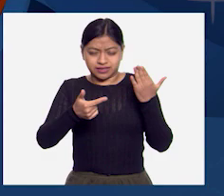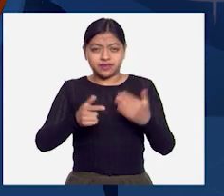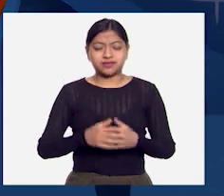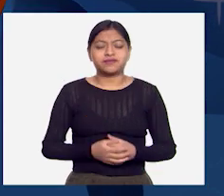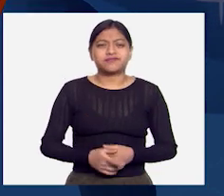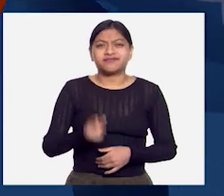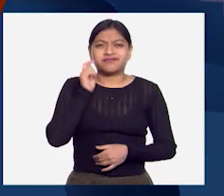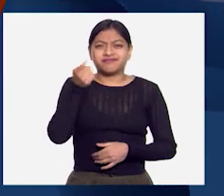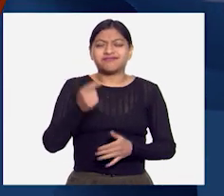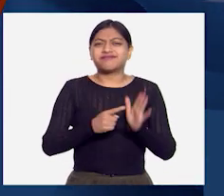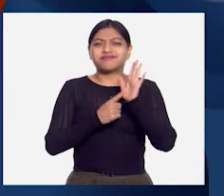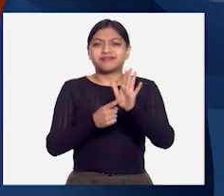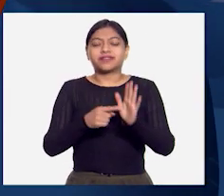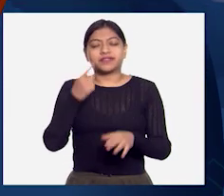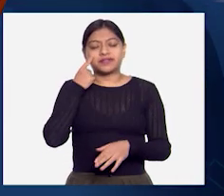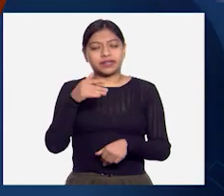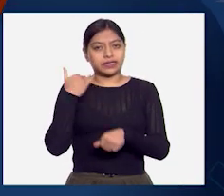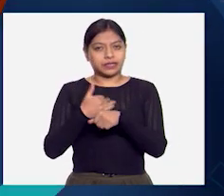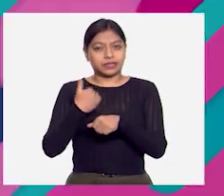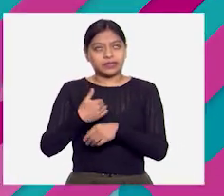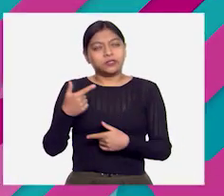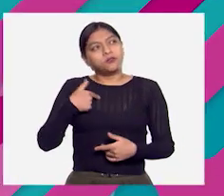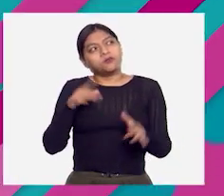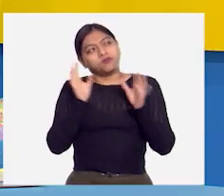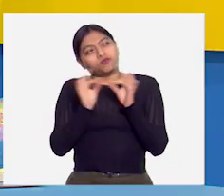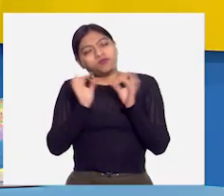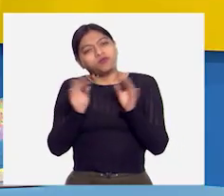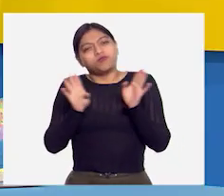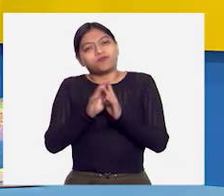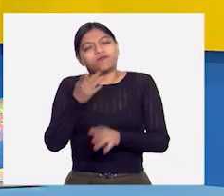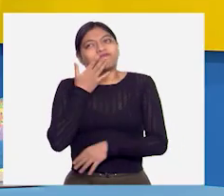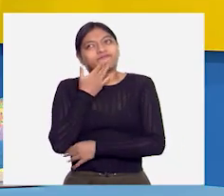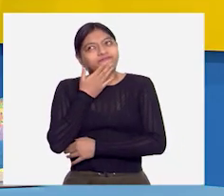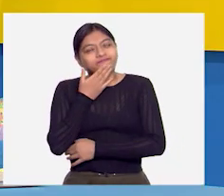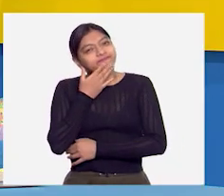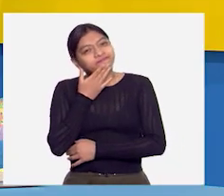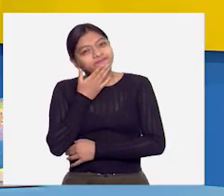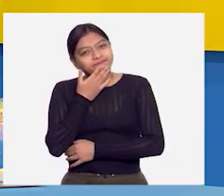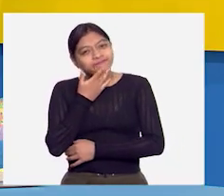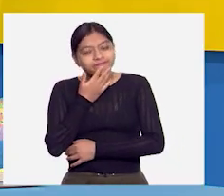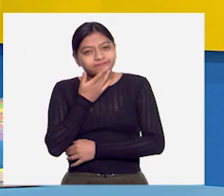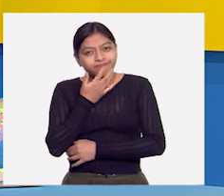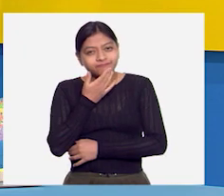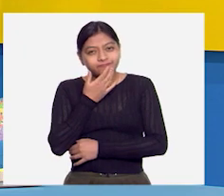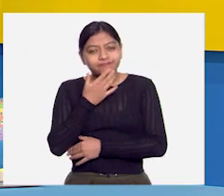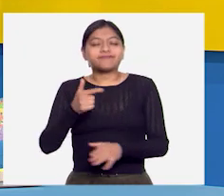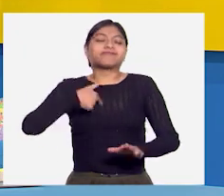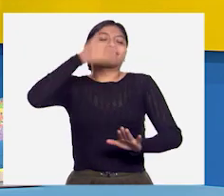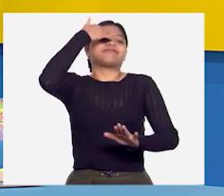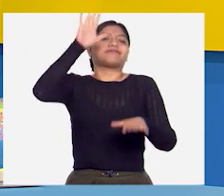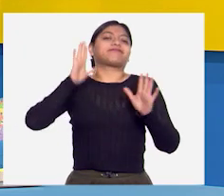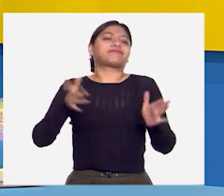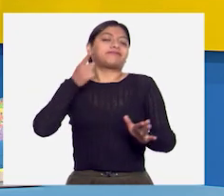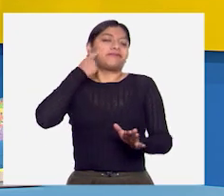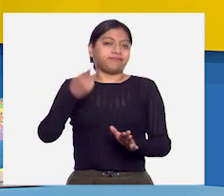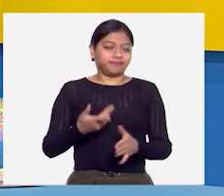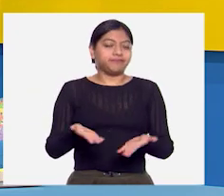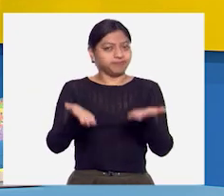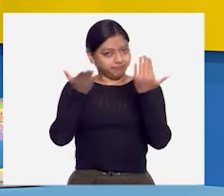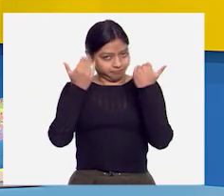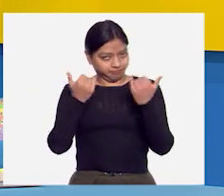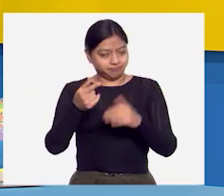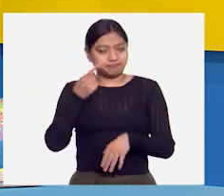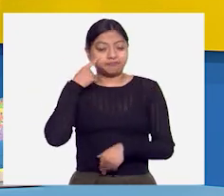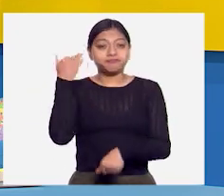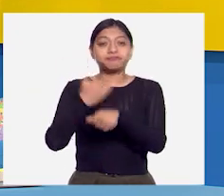maestra? Permítame pensar, ¿cómo se los puedo explicar? Ya sé. Vamos a invitar a